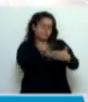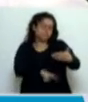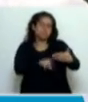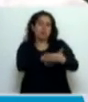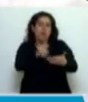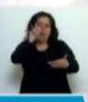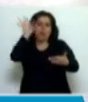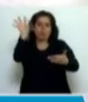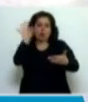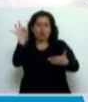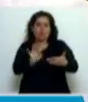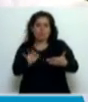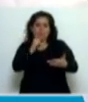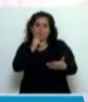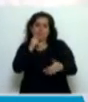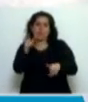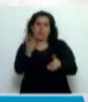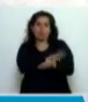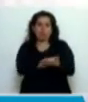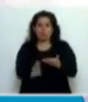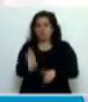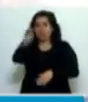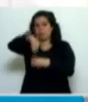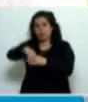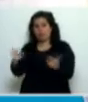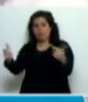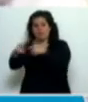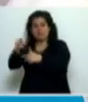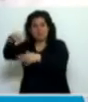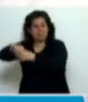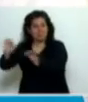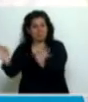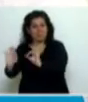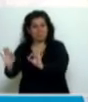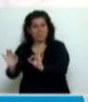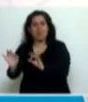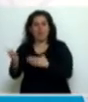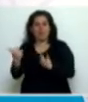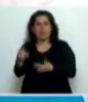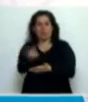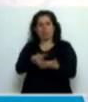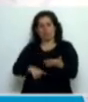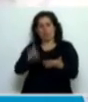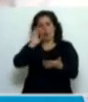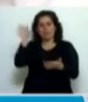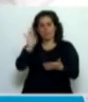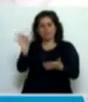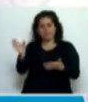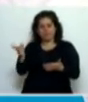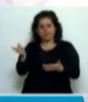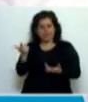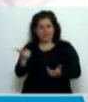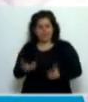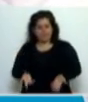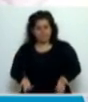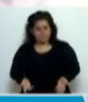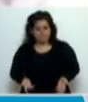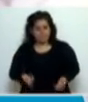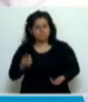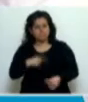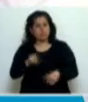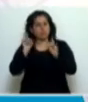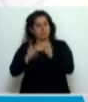no integran las comisiones respectivas de previsión o de presupuesto. Y digo también